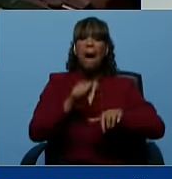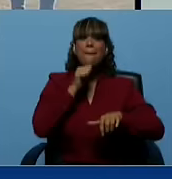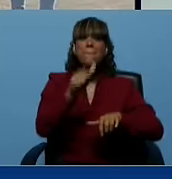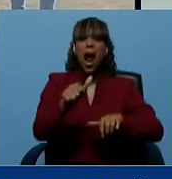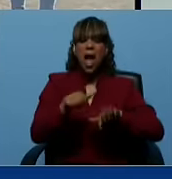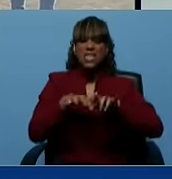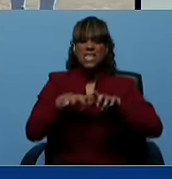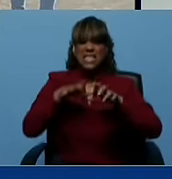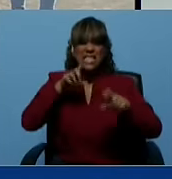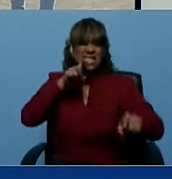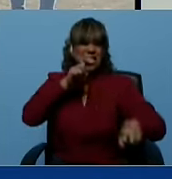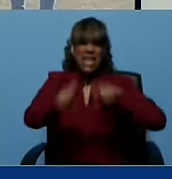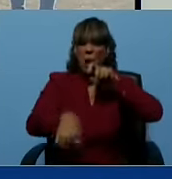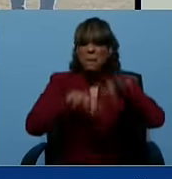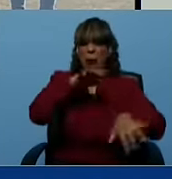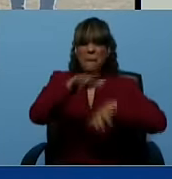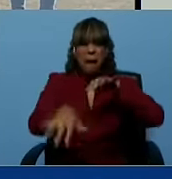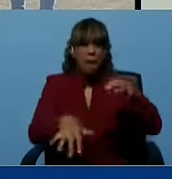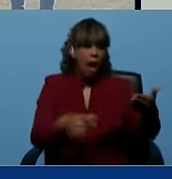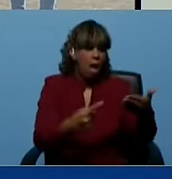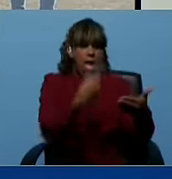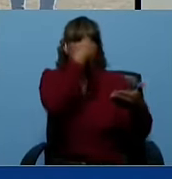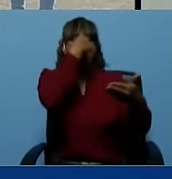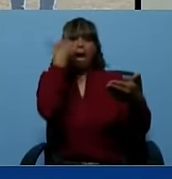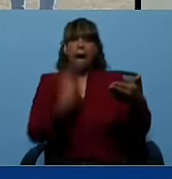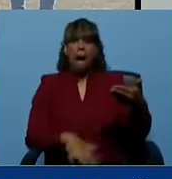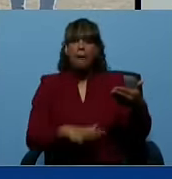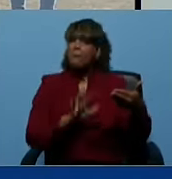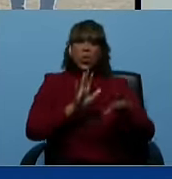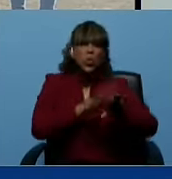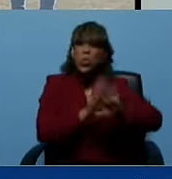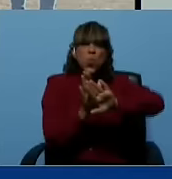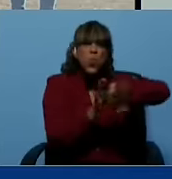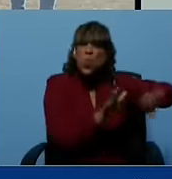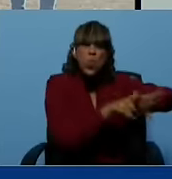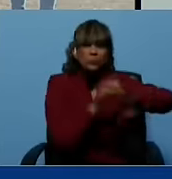Sembraran odio en la juventud. Pero yo le digo a la juventud,